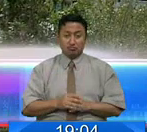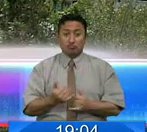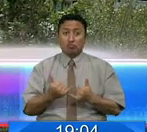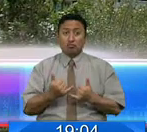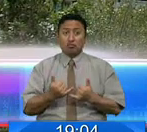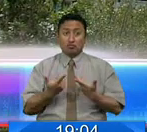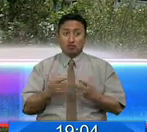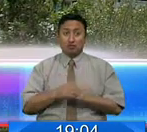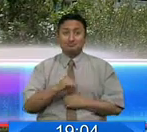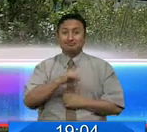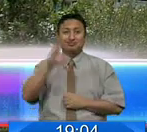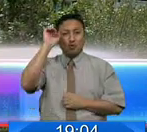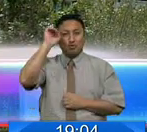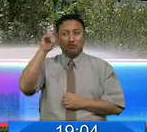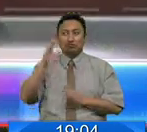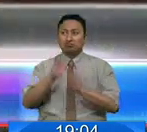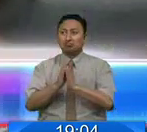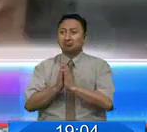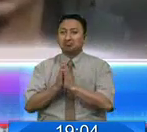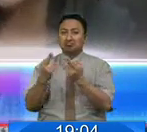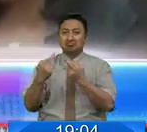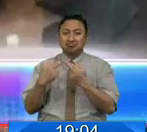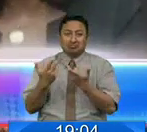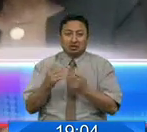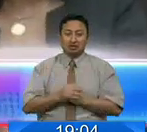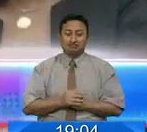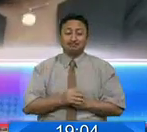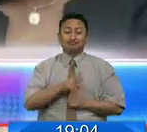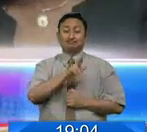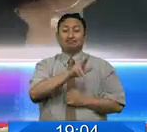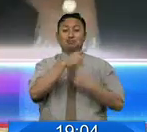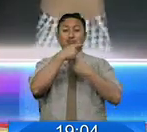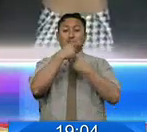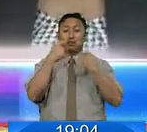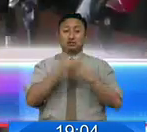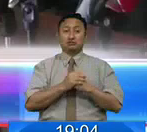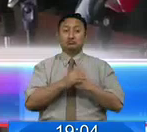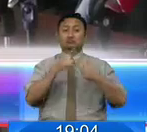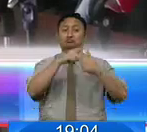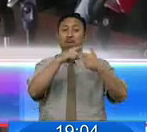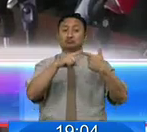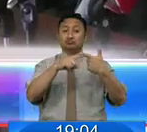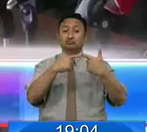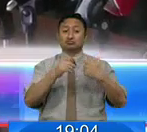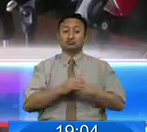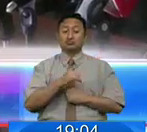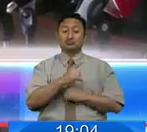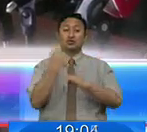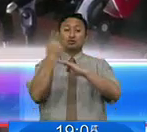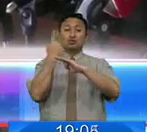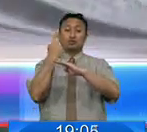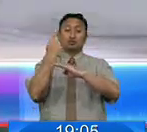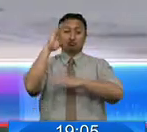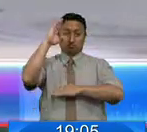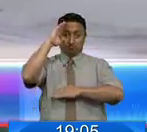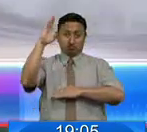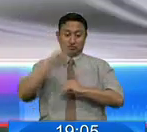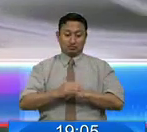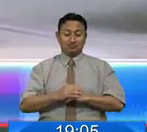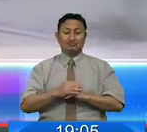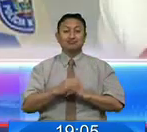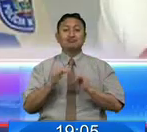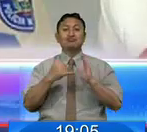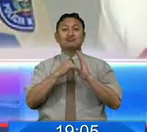tenga un pronunciamiento sobre el pedido el 3 de marzo ambos funcionarios viajaron en el helicóptero de la policía de de